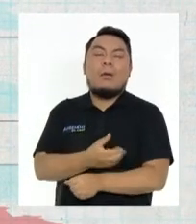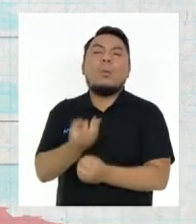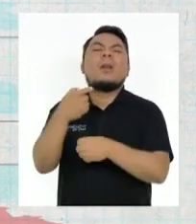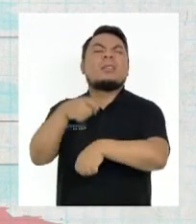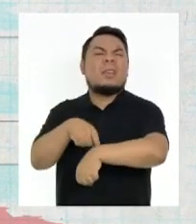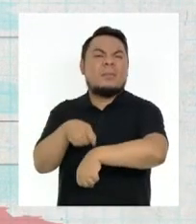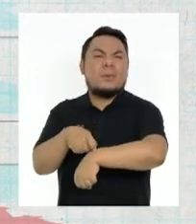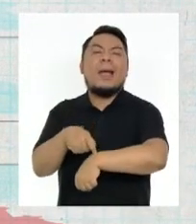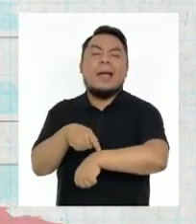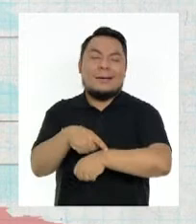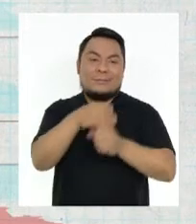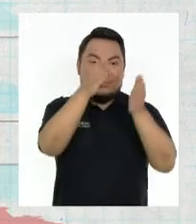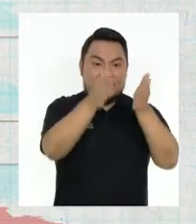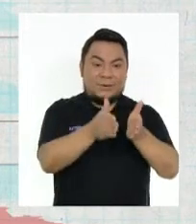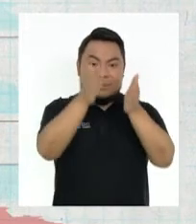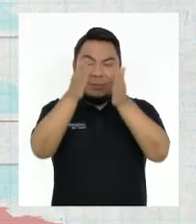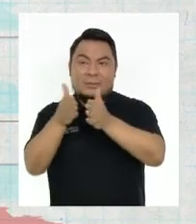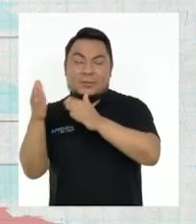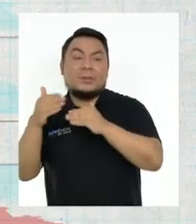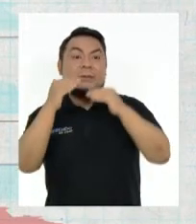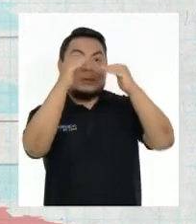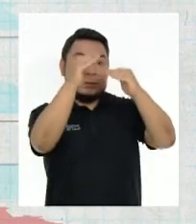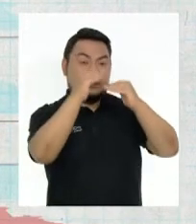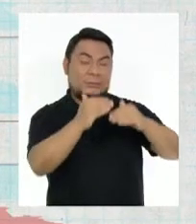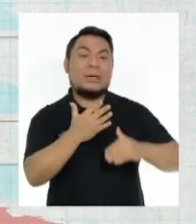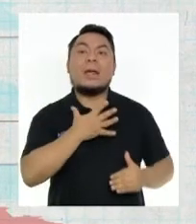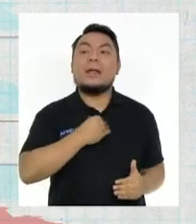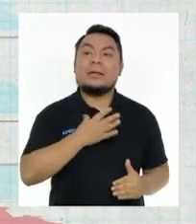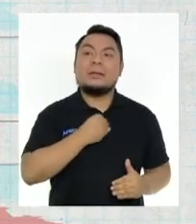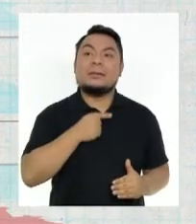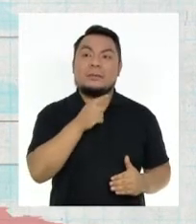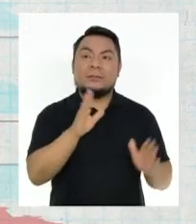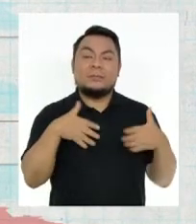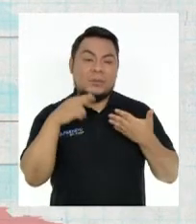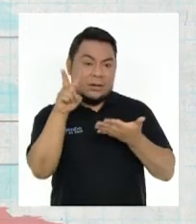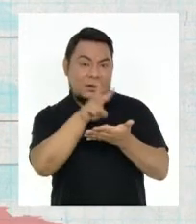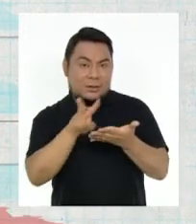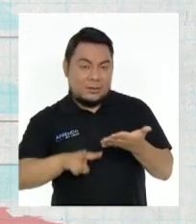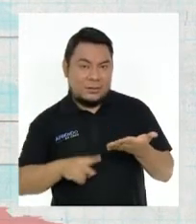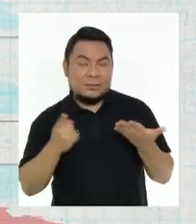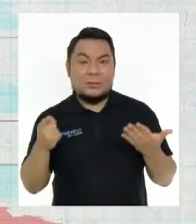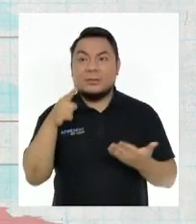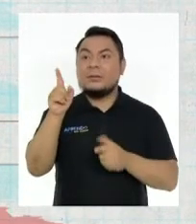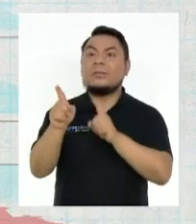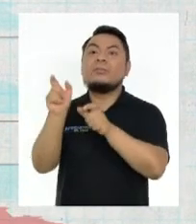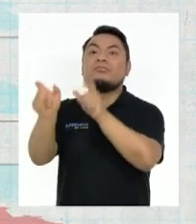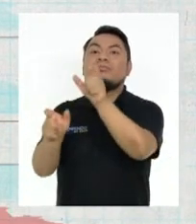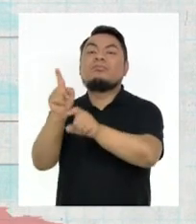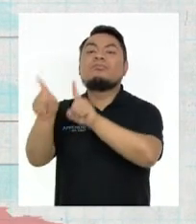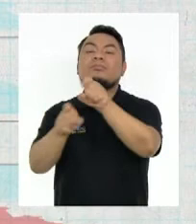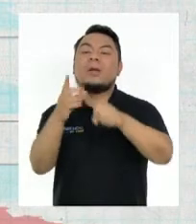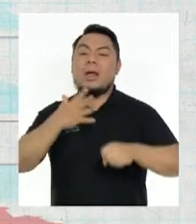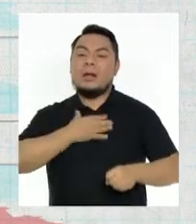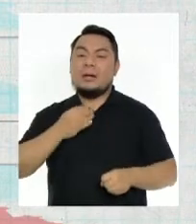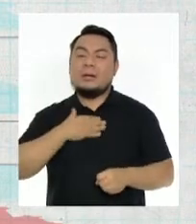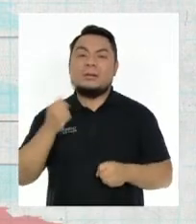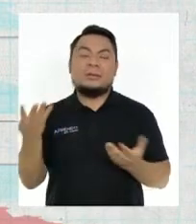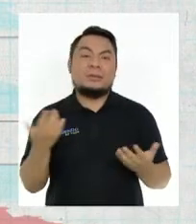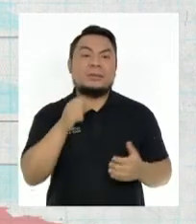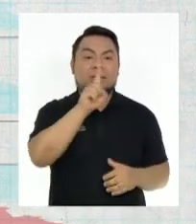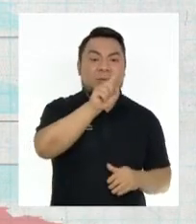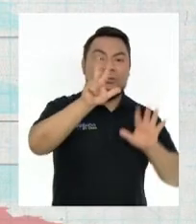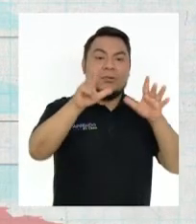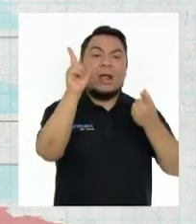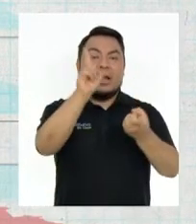de columnas, los intervalos de edades. De esta forma se puede leer de los encuestados cuyas edades van desde